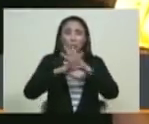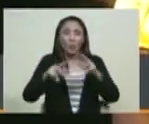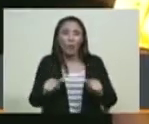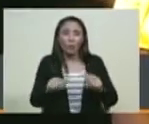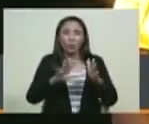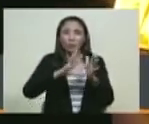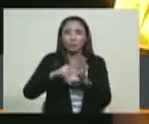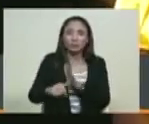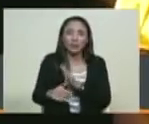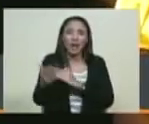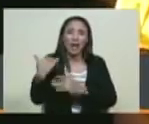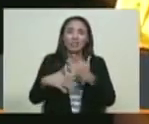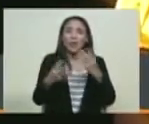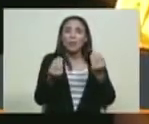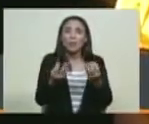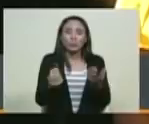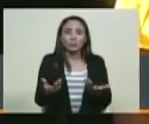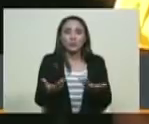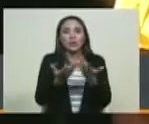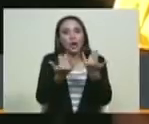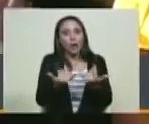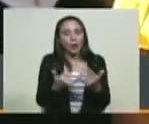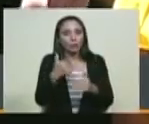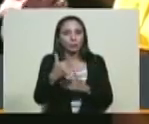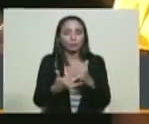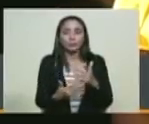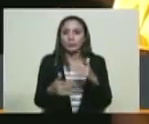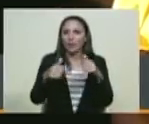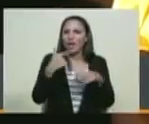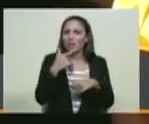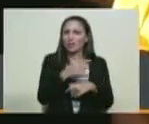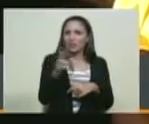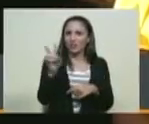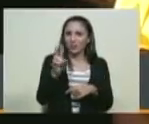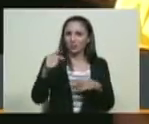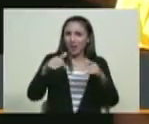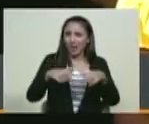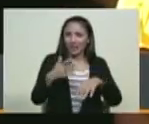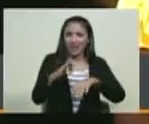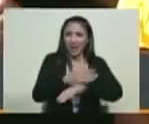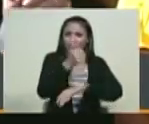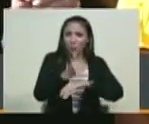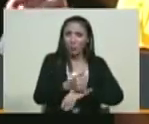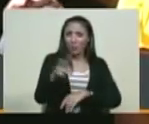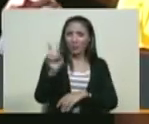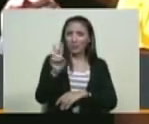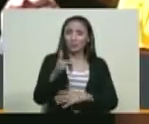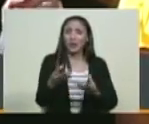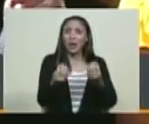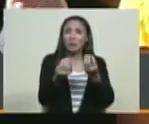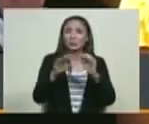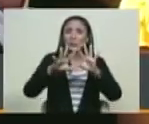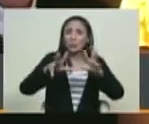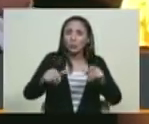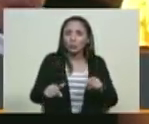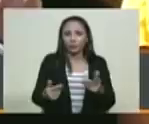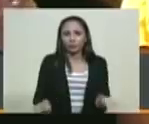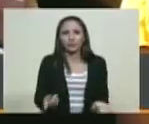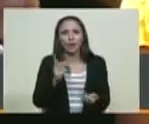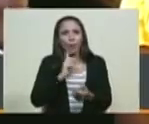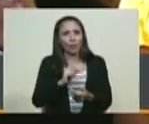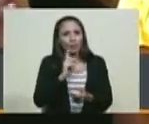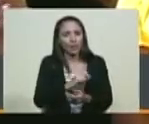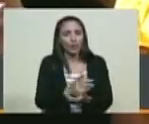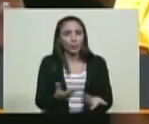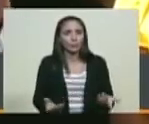paraísos fiscales que ahora quieren acusar a Venezuela de delitos que ellos cometen en su propio territorio, porque usted sabe, presidente, que ha habido alertas